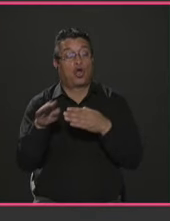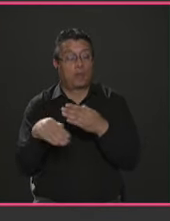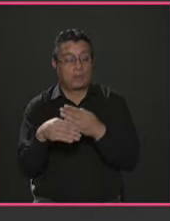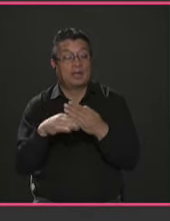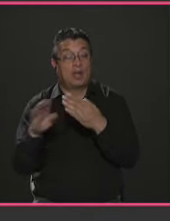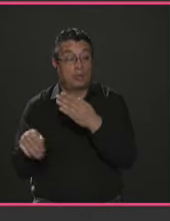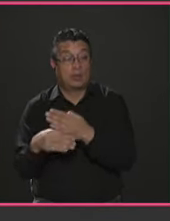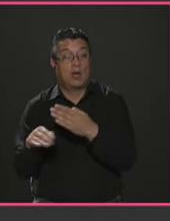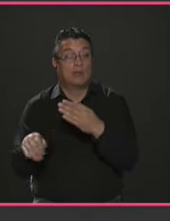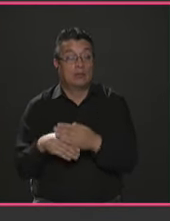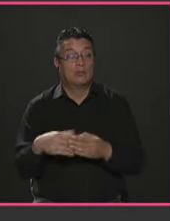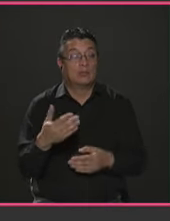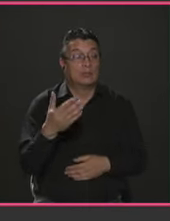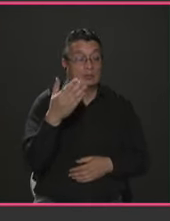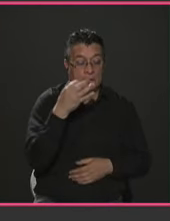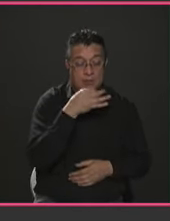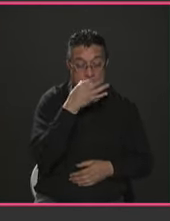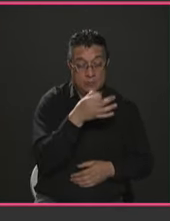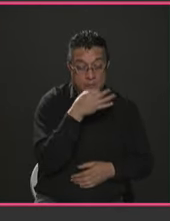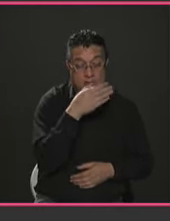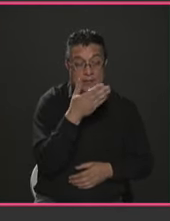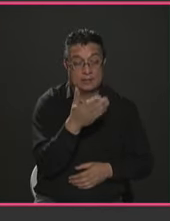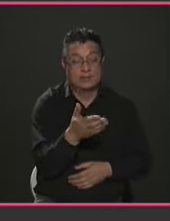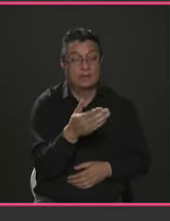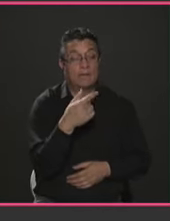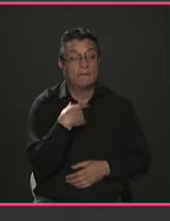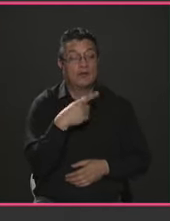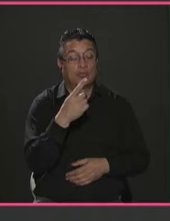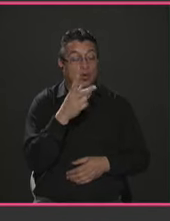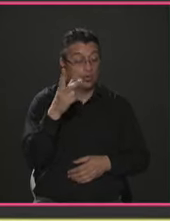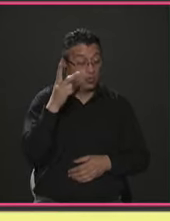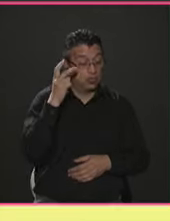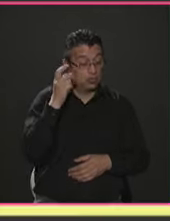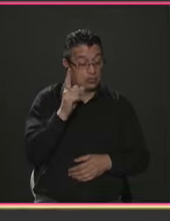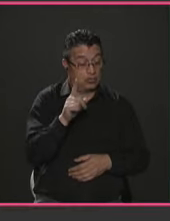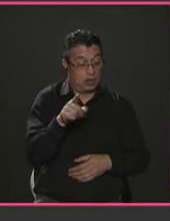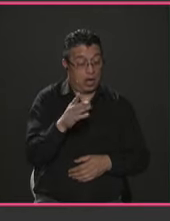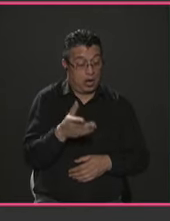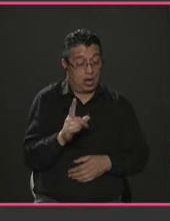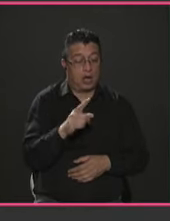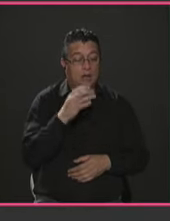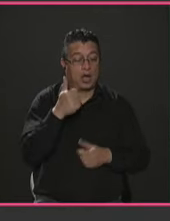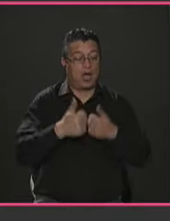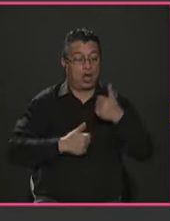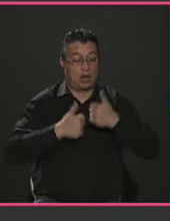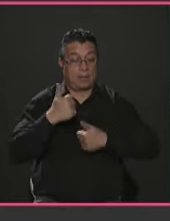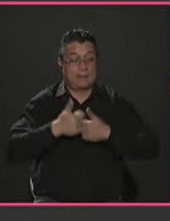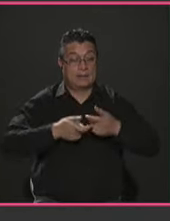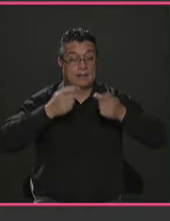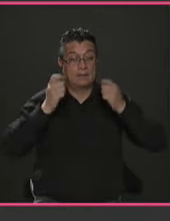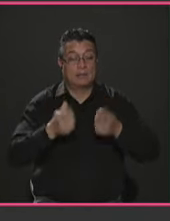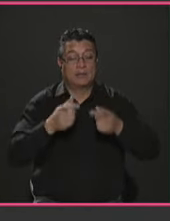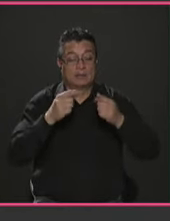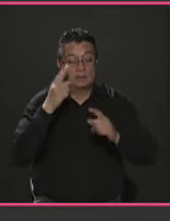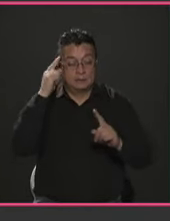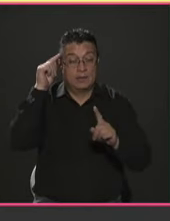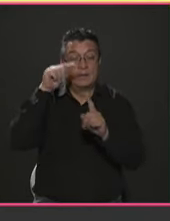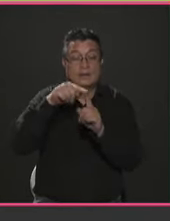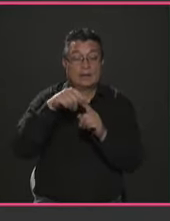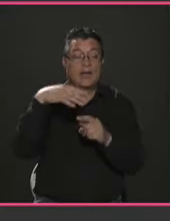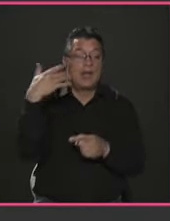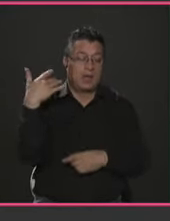que refiere frey a veces este no lo escuché ahora tal vez lo dijo pero las competencias transversales se vuelven